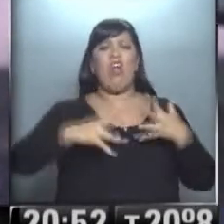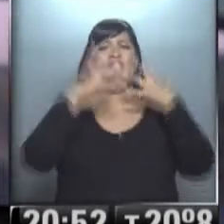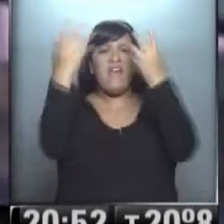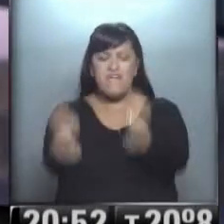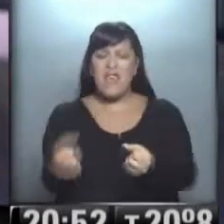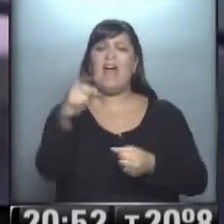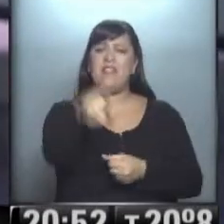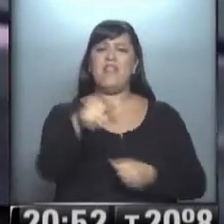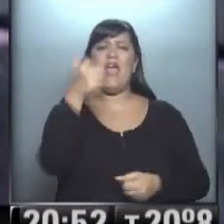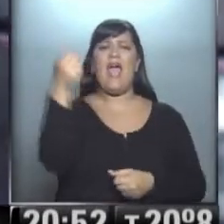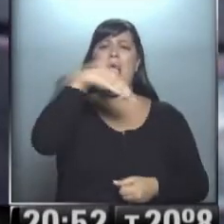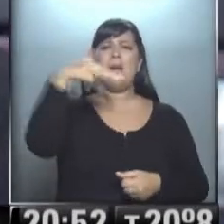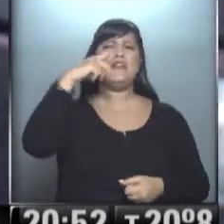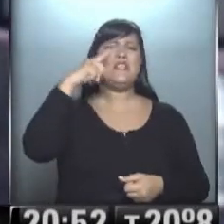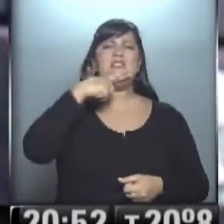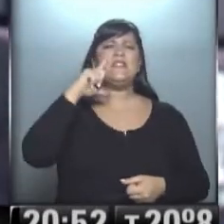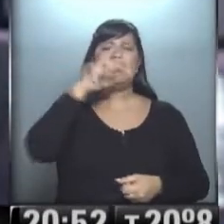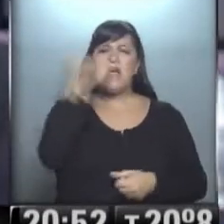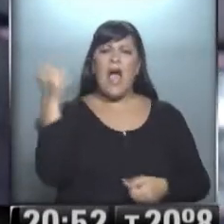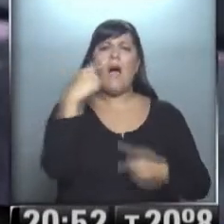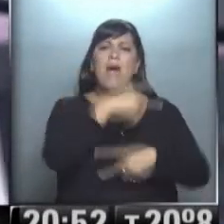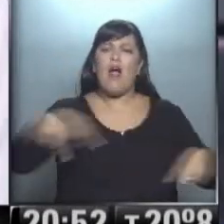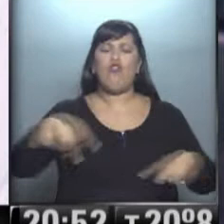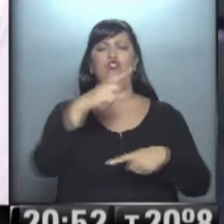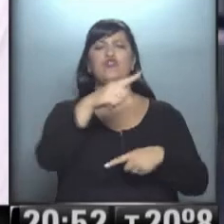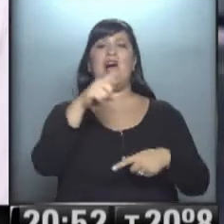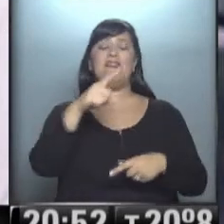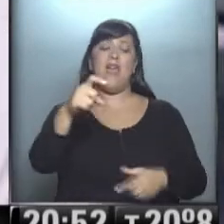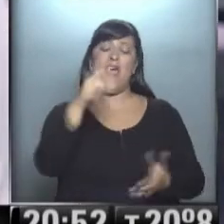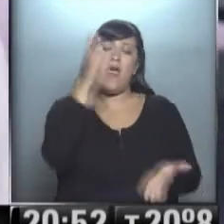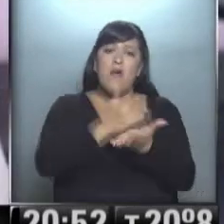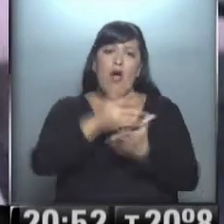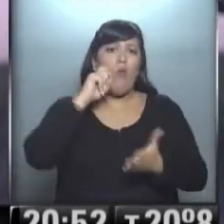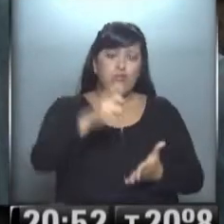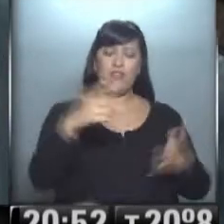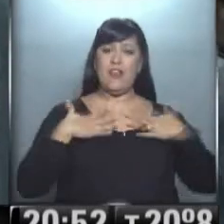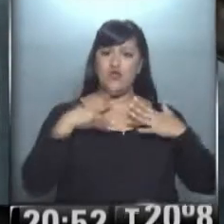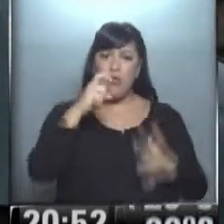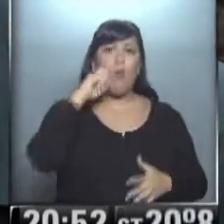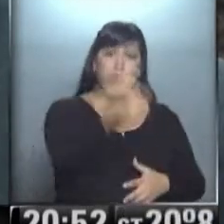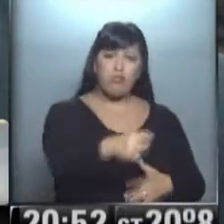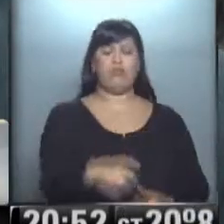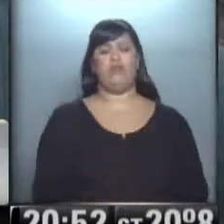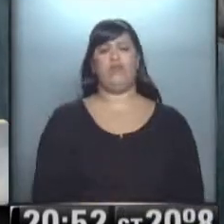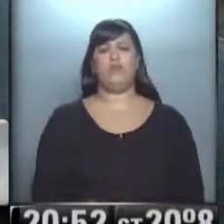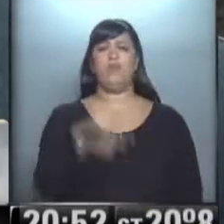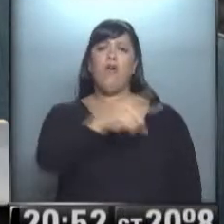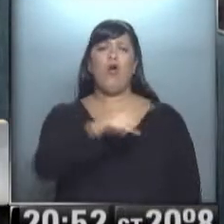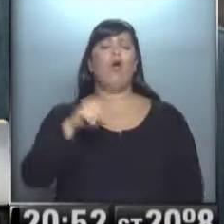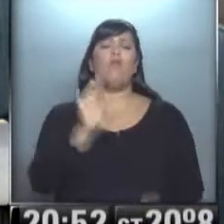la amnistía para las causas contra los delitos de lesa humanidad. La política de la